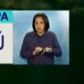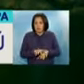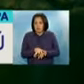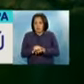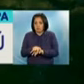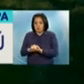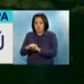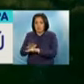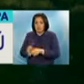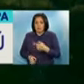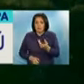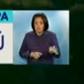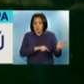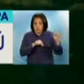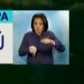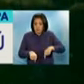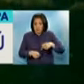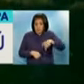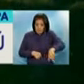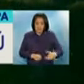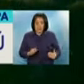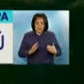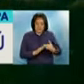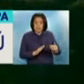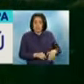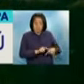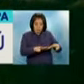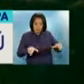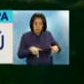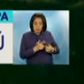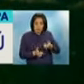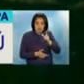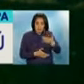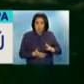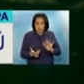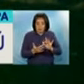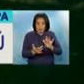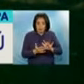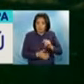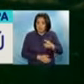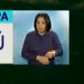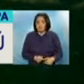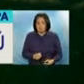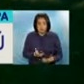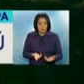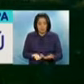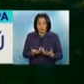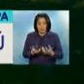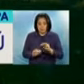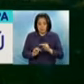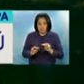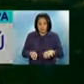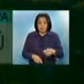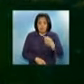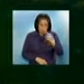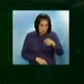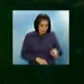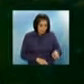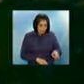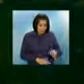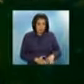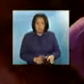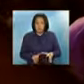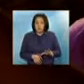novedades que va a encontrar si viene hasta acá, hasta el acuario de Huachipa, es que va a poder tener contacto directo con las especies marinas, como estas mantarrayas o